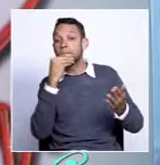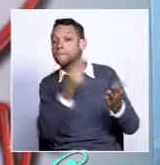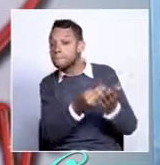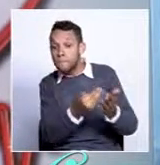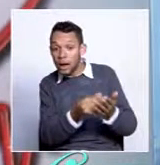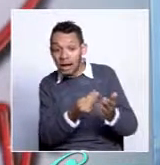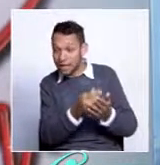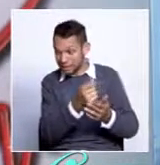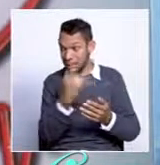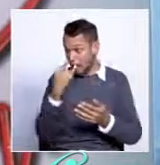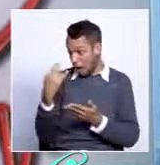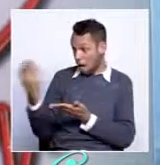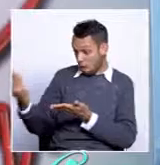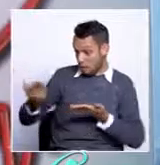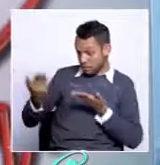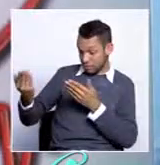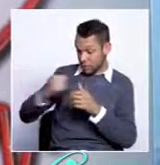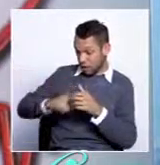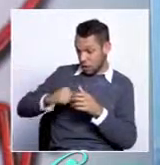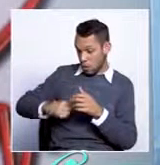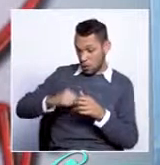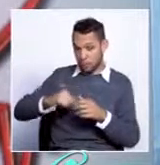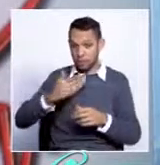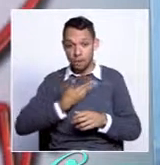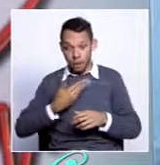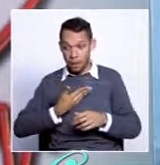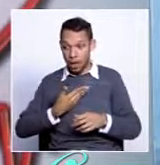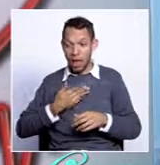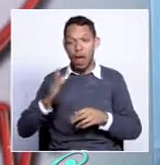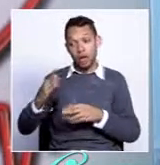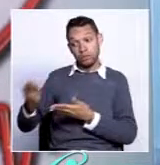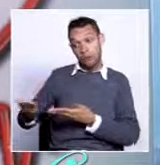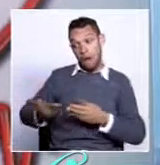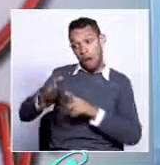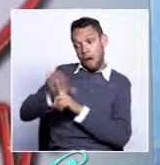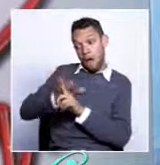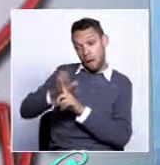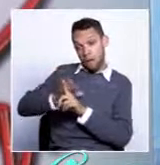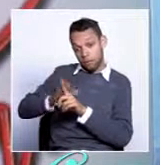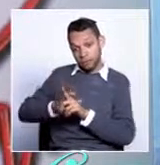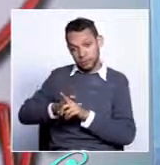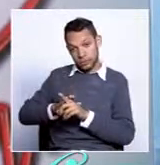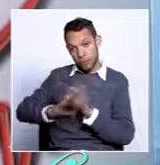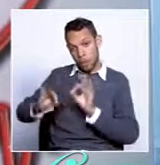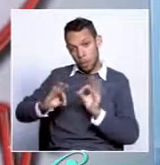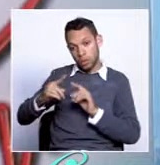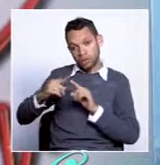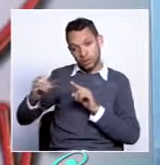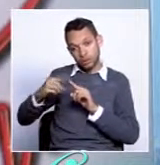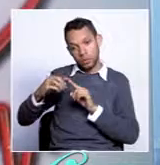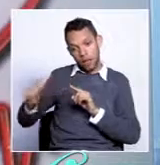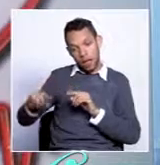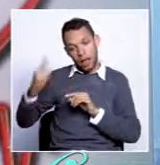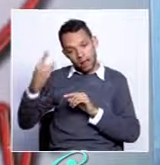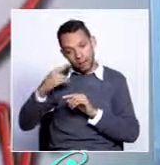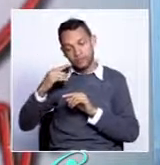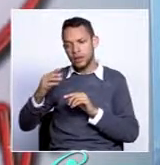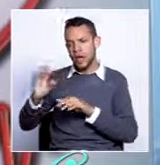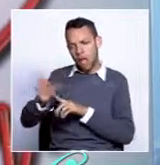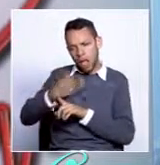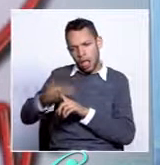es vieja realmente si fuera mi mamá si fuera mi pariente si fuera mi